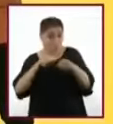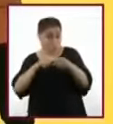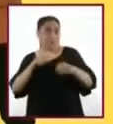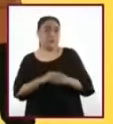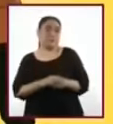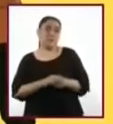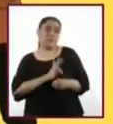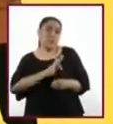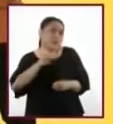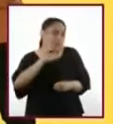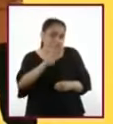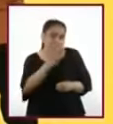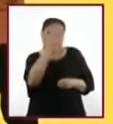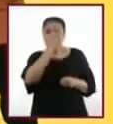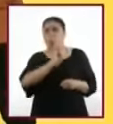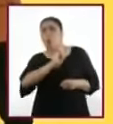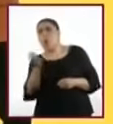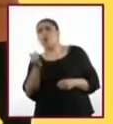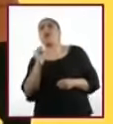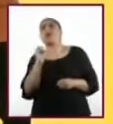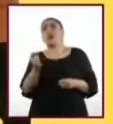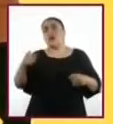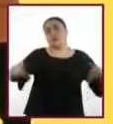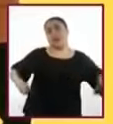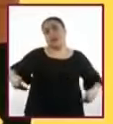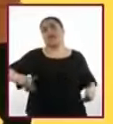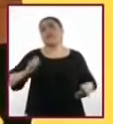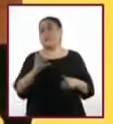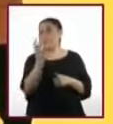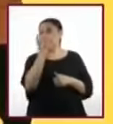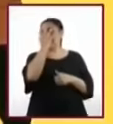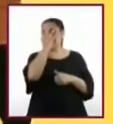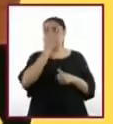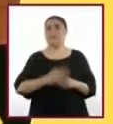otro recurso plástico teatral: las máscaras.